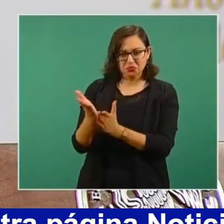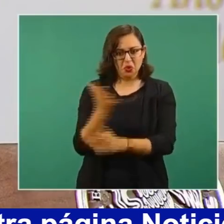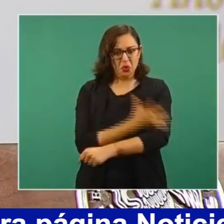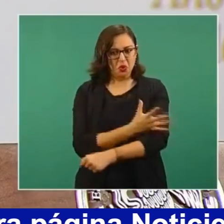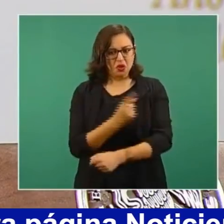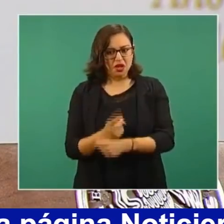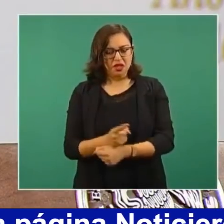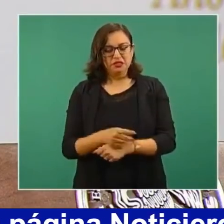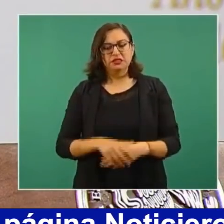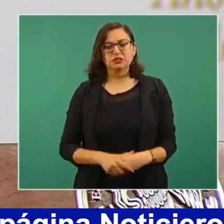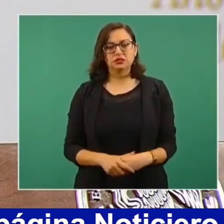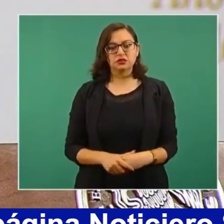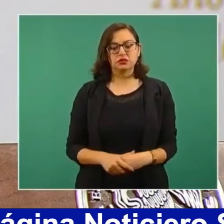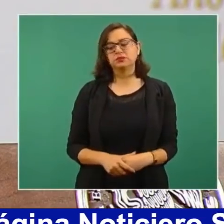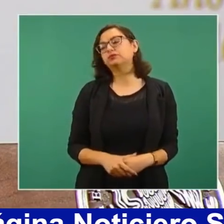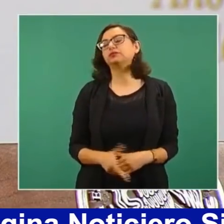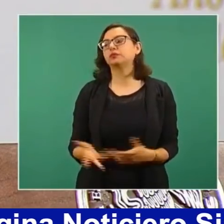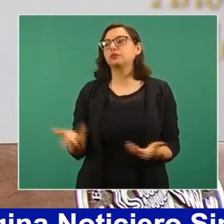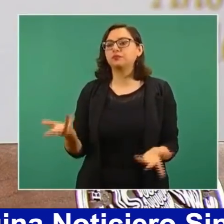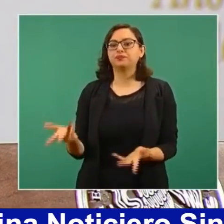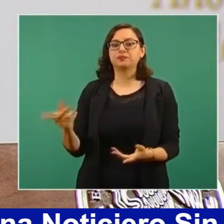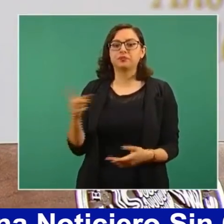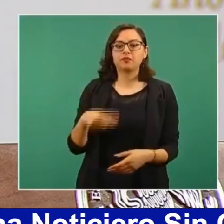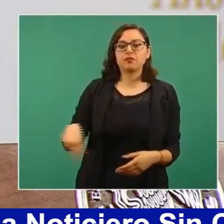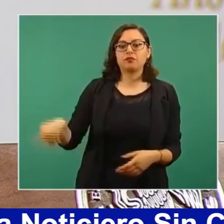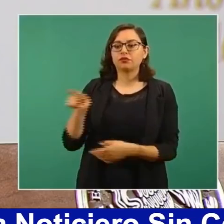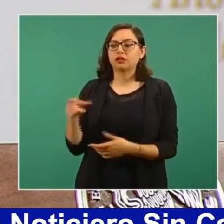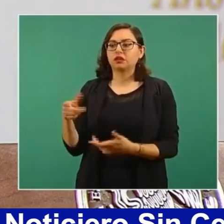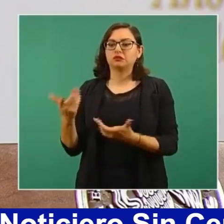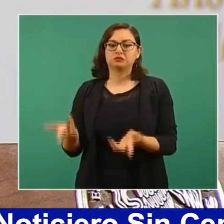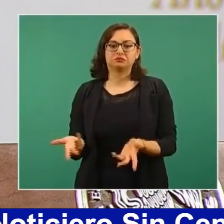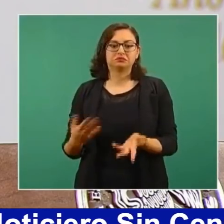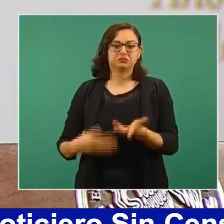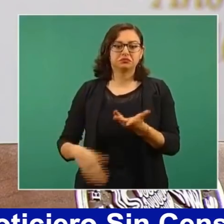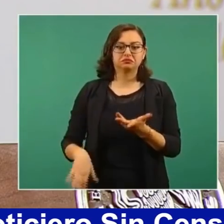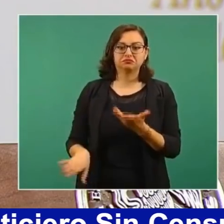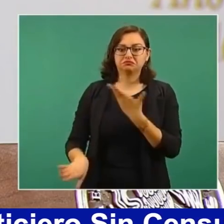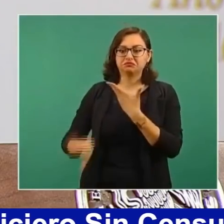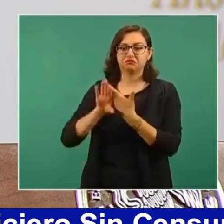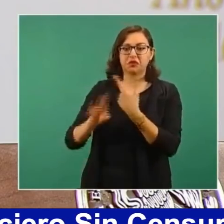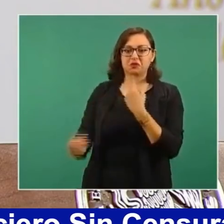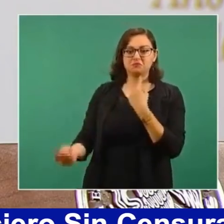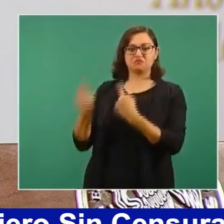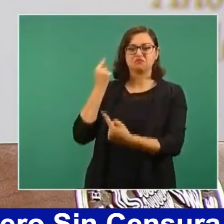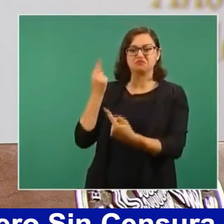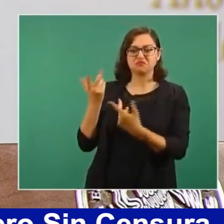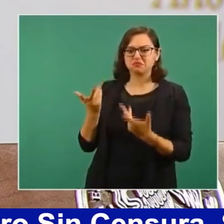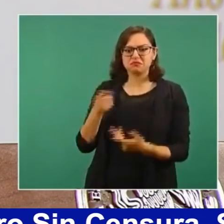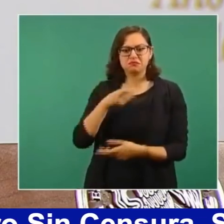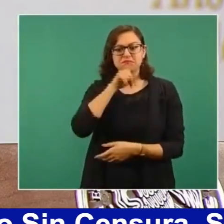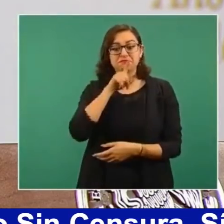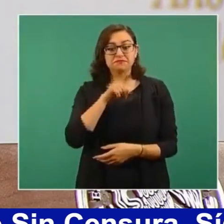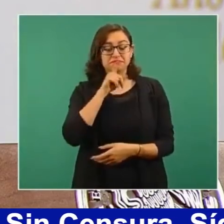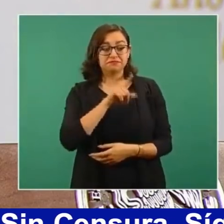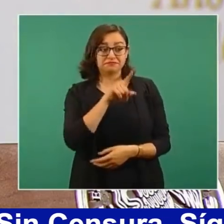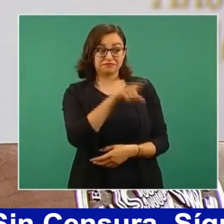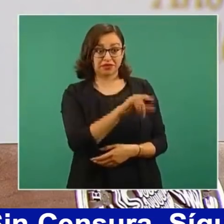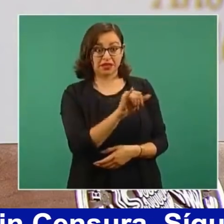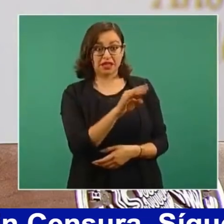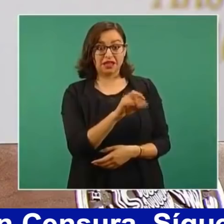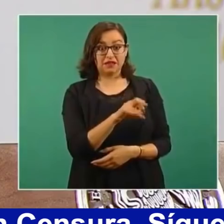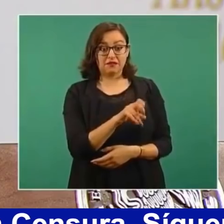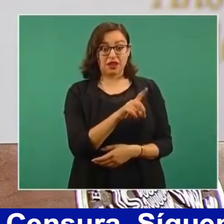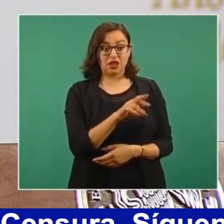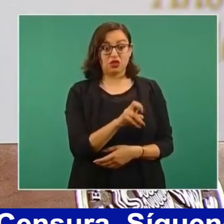que no nos vienen a ofender, como Iberdrola, repito, que